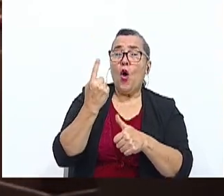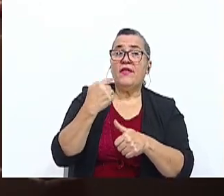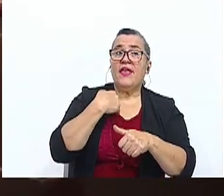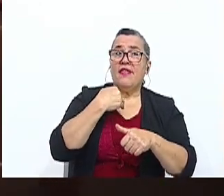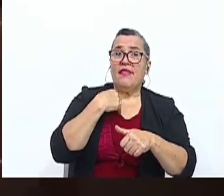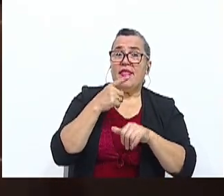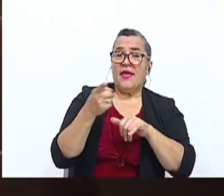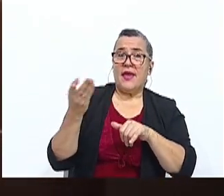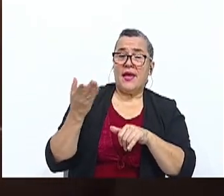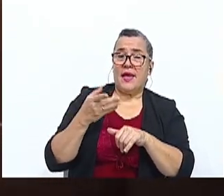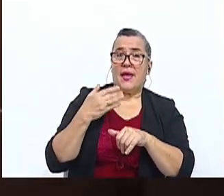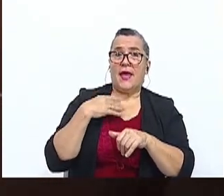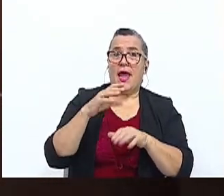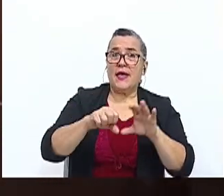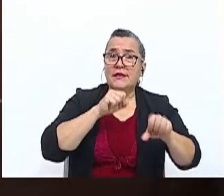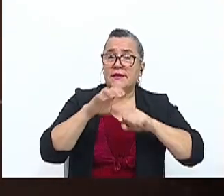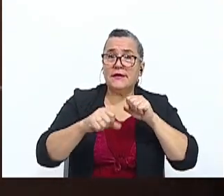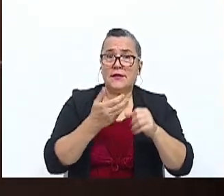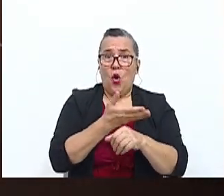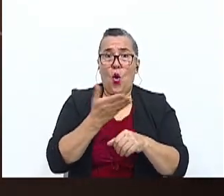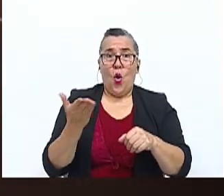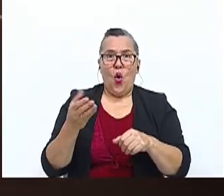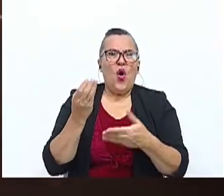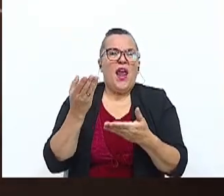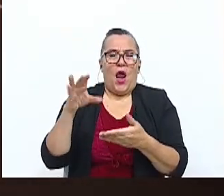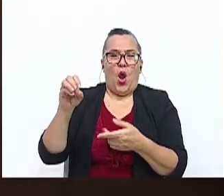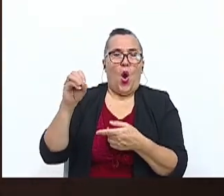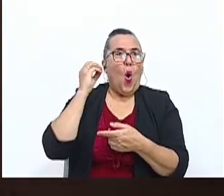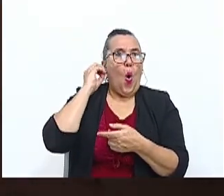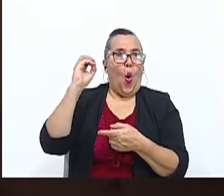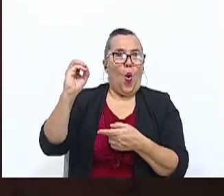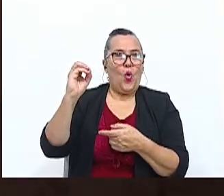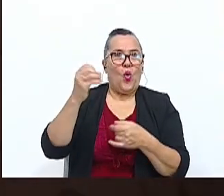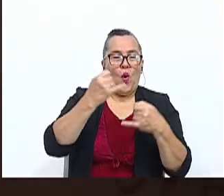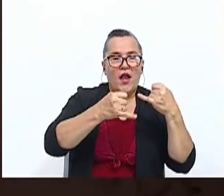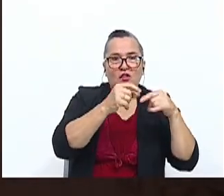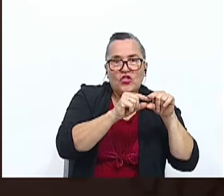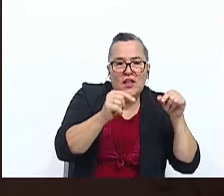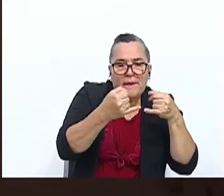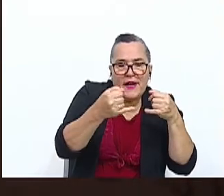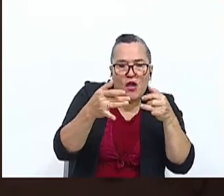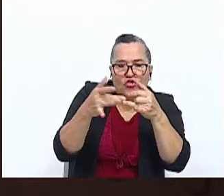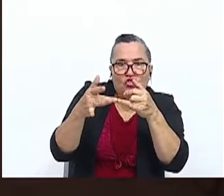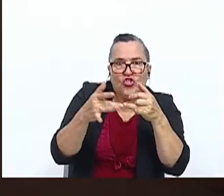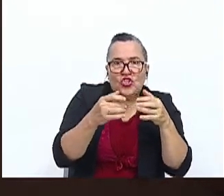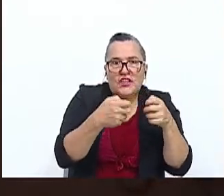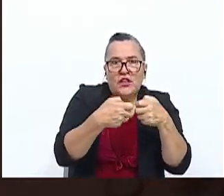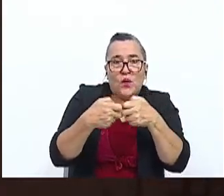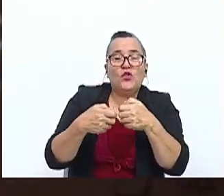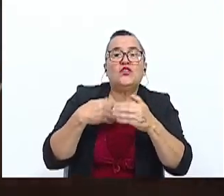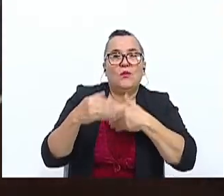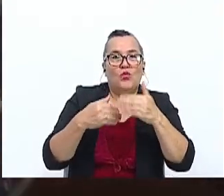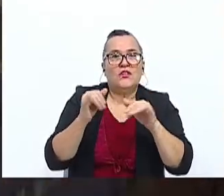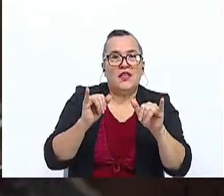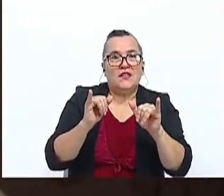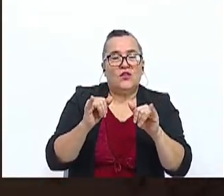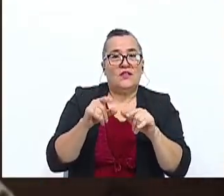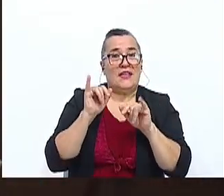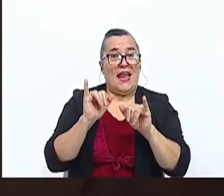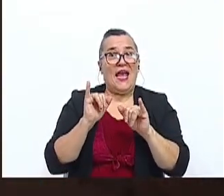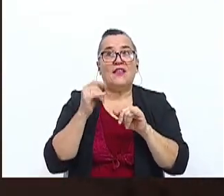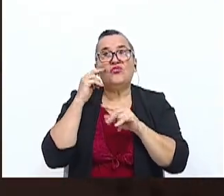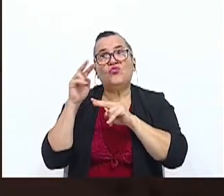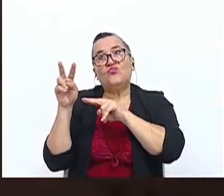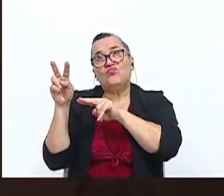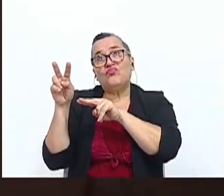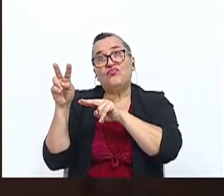Uno de los elementos que extraemos de estos materiales es oro. Hay oro en los terminales, en los circuitos y hasta en los procesadores. Esto que vemos acá